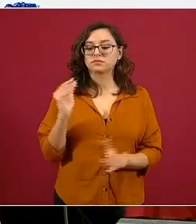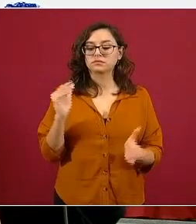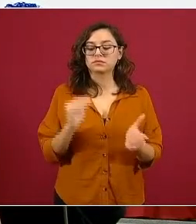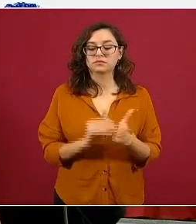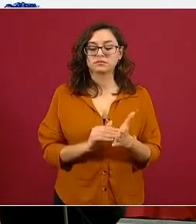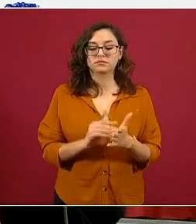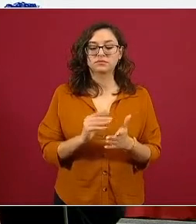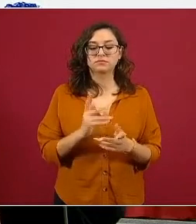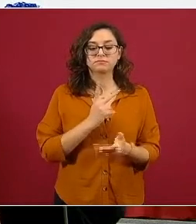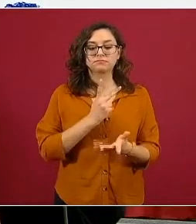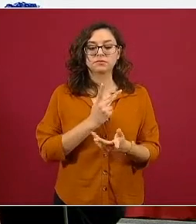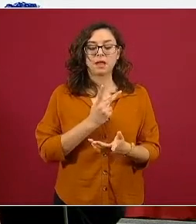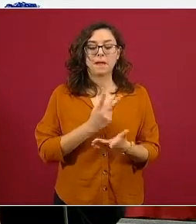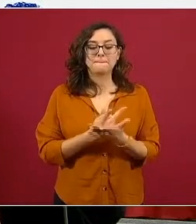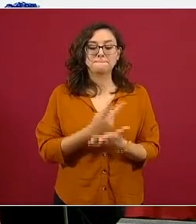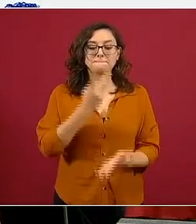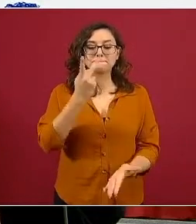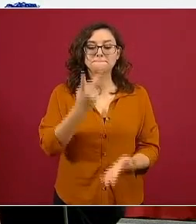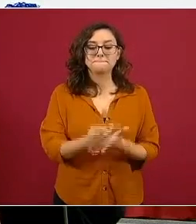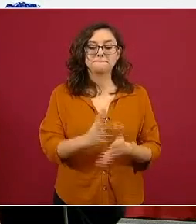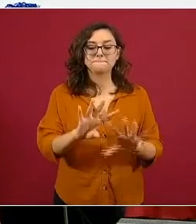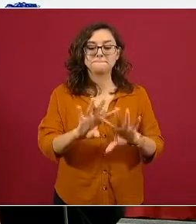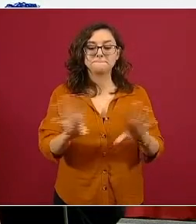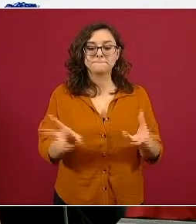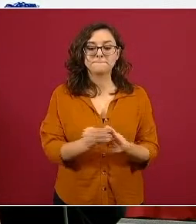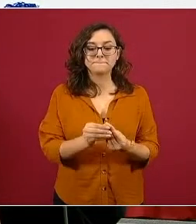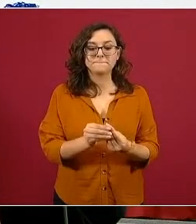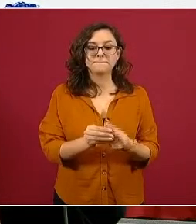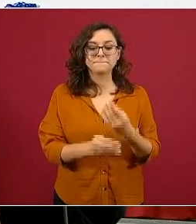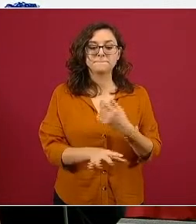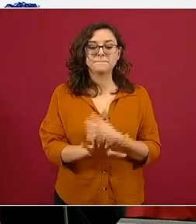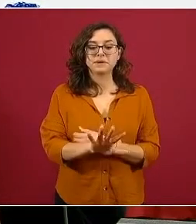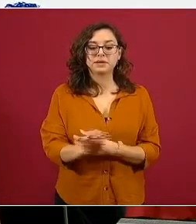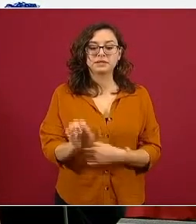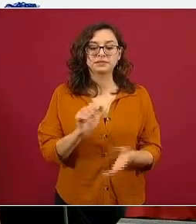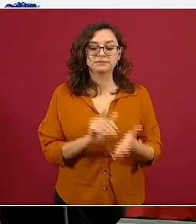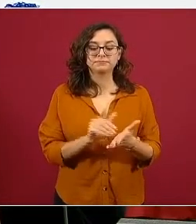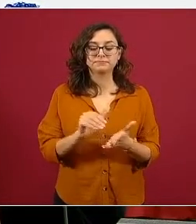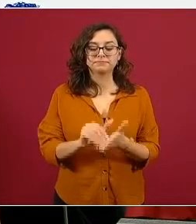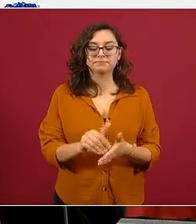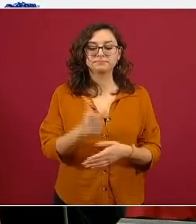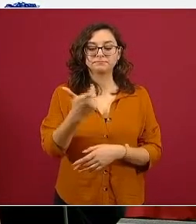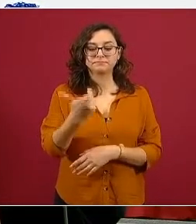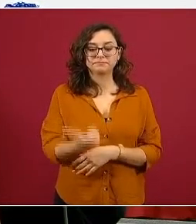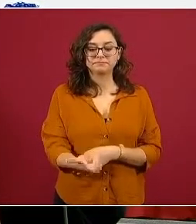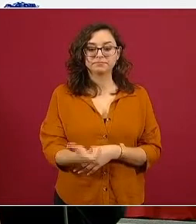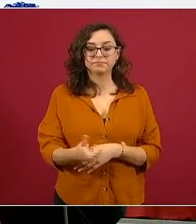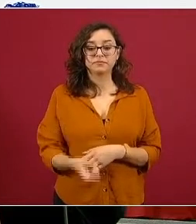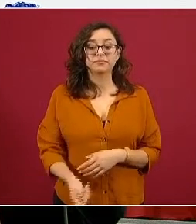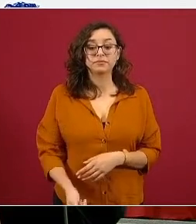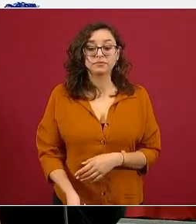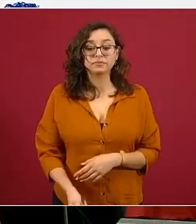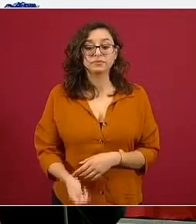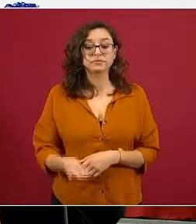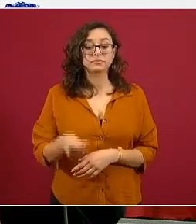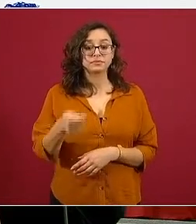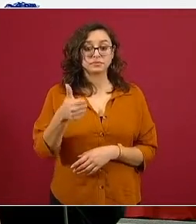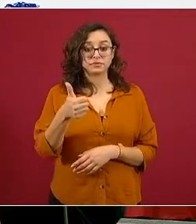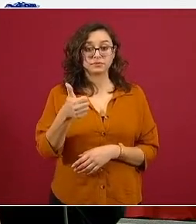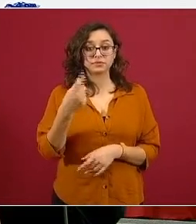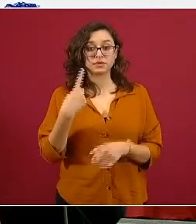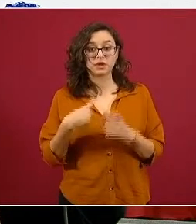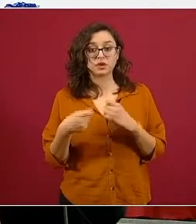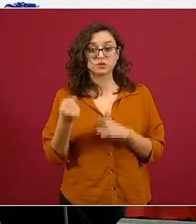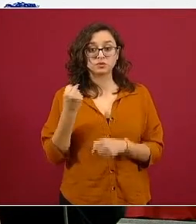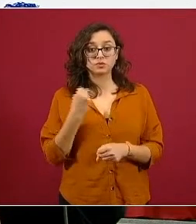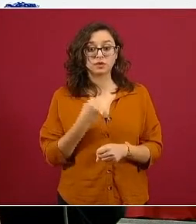394,000 premios con un valor total de hasta 500 millones de pesos. Por primera vez en el sorteo del año